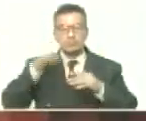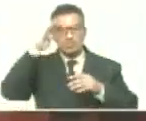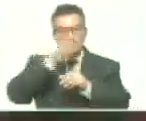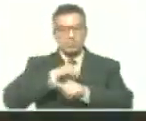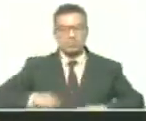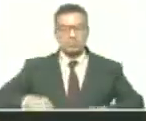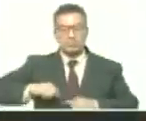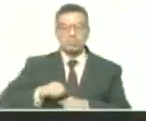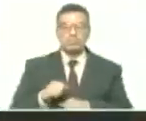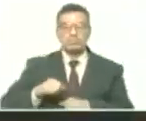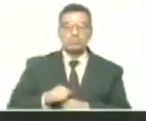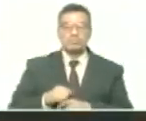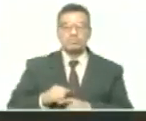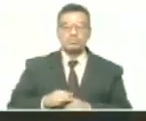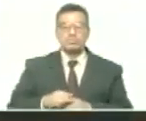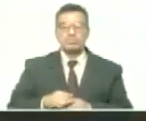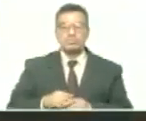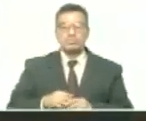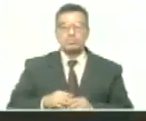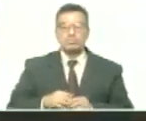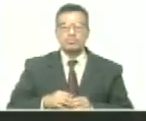policías.